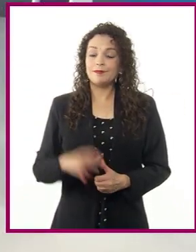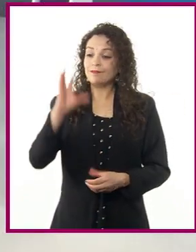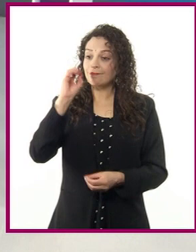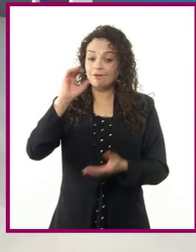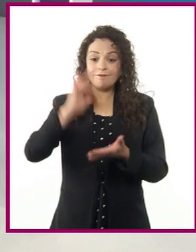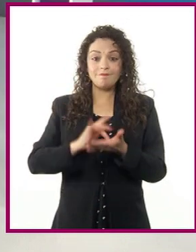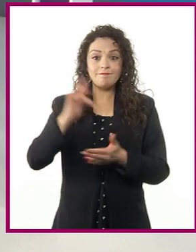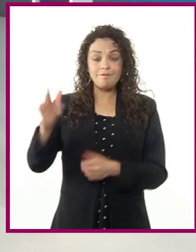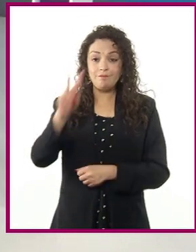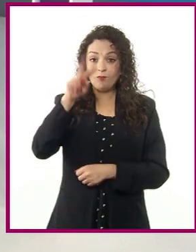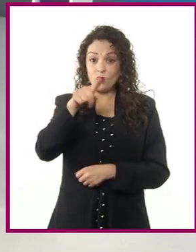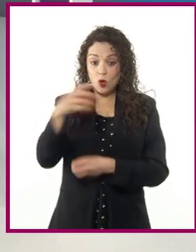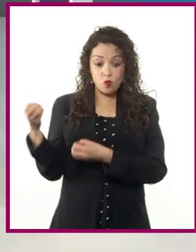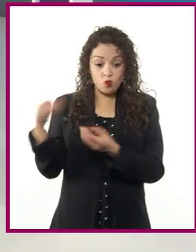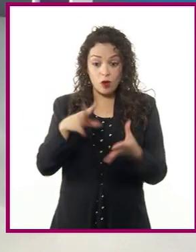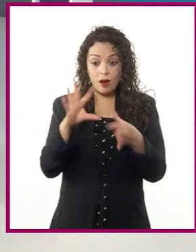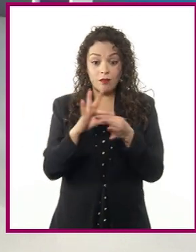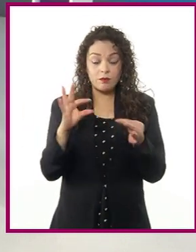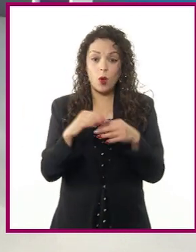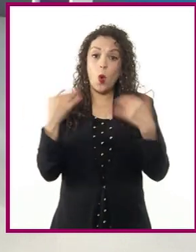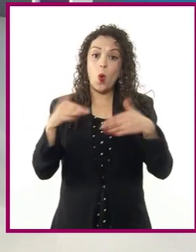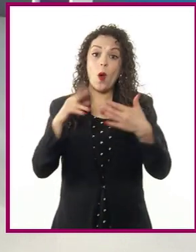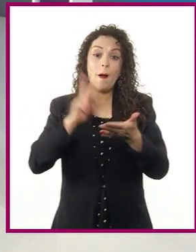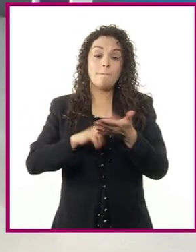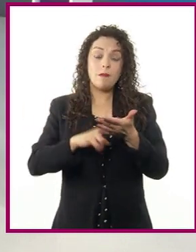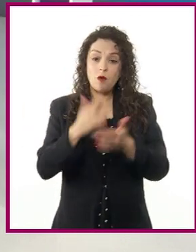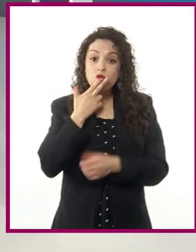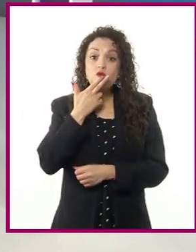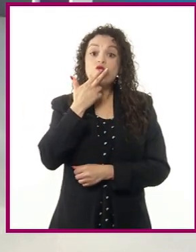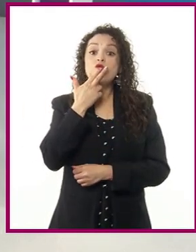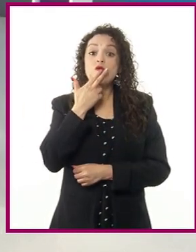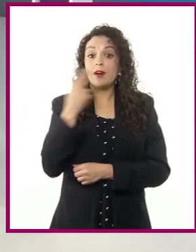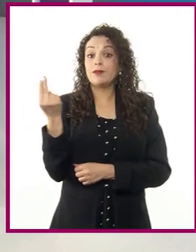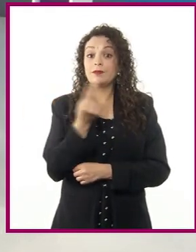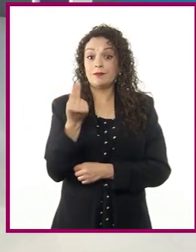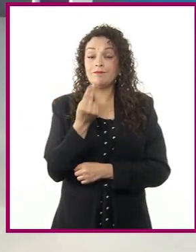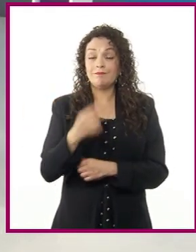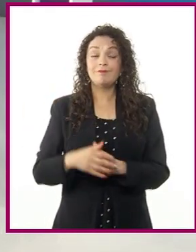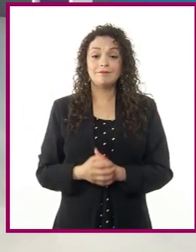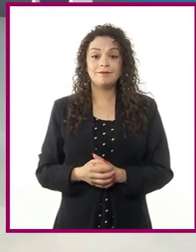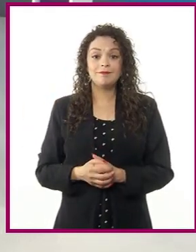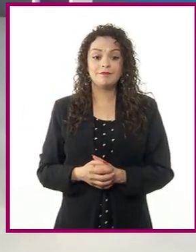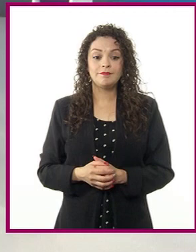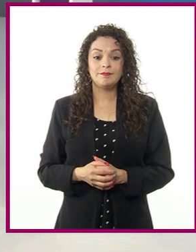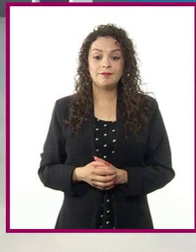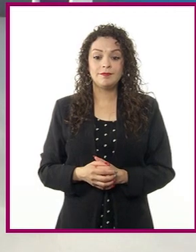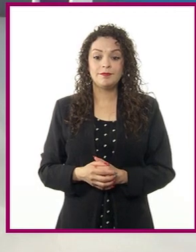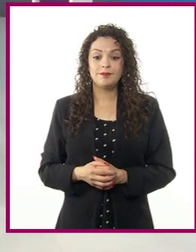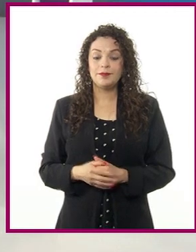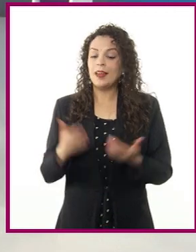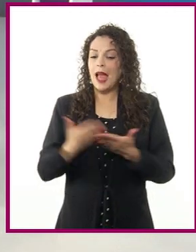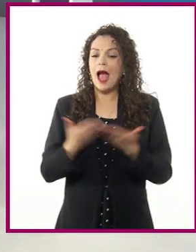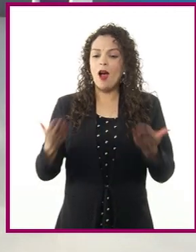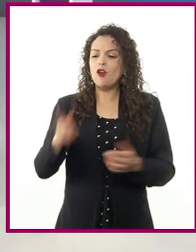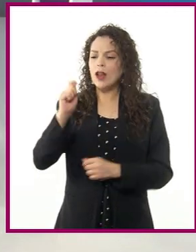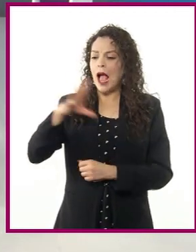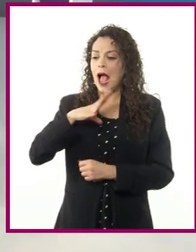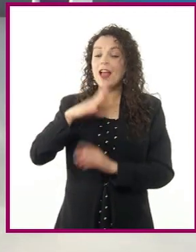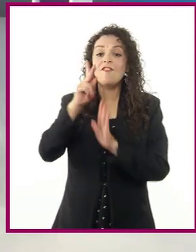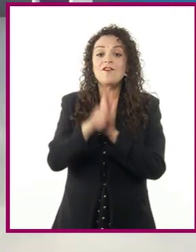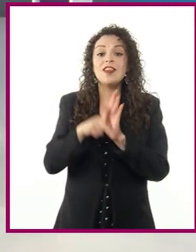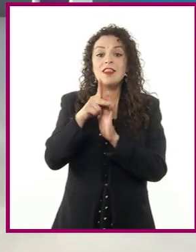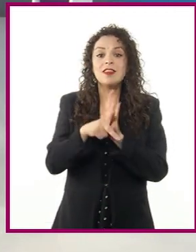Gracias por tu valiosa aportación, maestra. Es muy valiosa la información que nos has proporcionado. Ahora tenemos un video